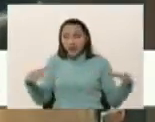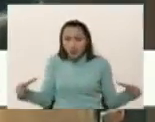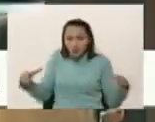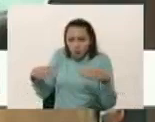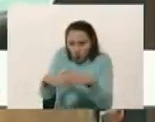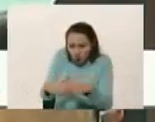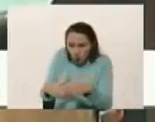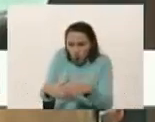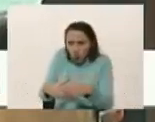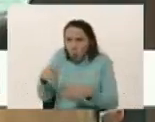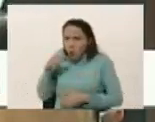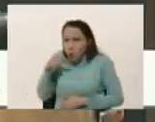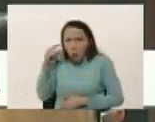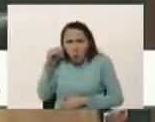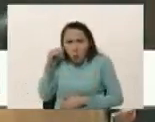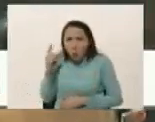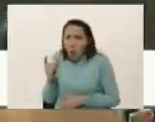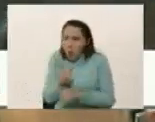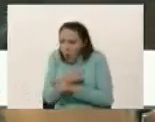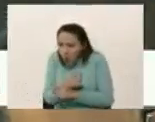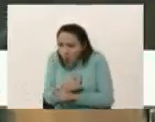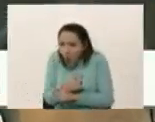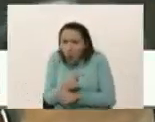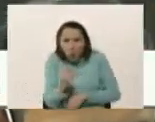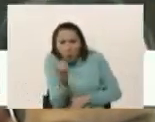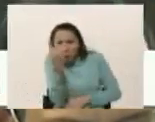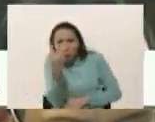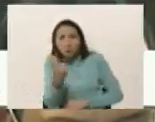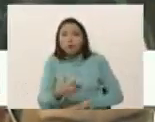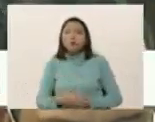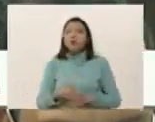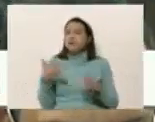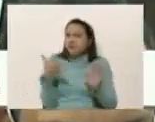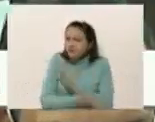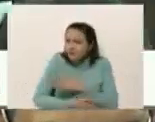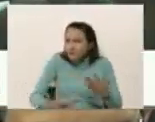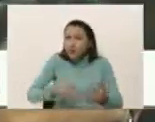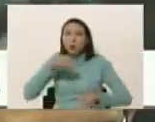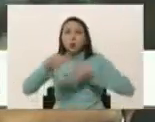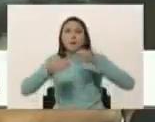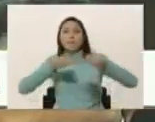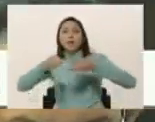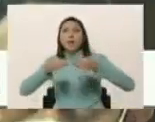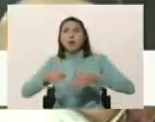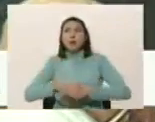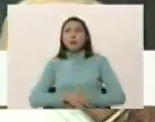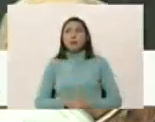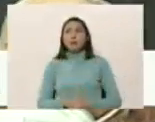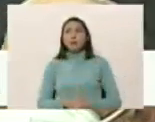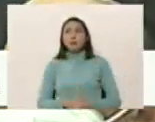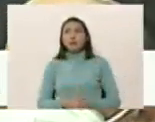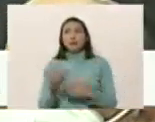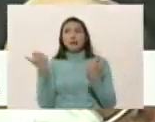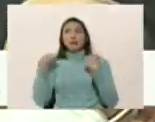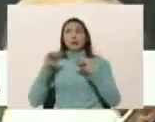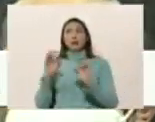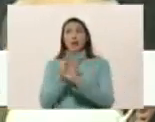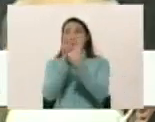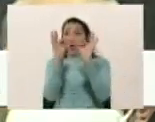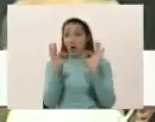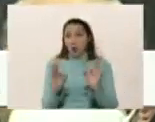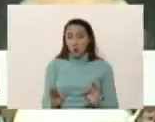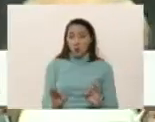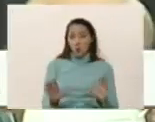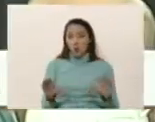género esta fracción propone que diga por tanto evita el sesgo hacia los dos sexos